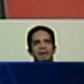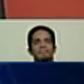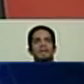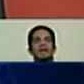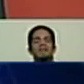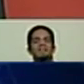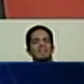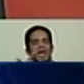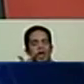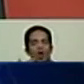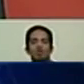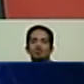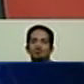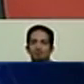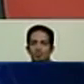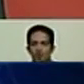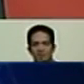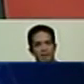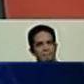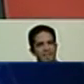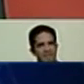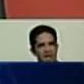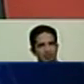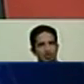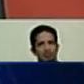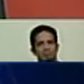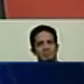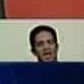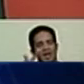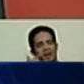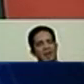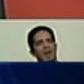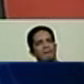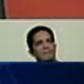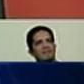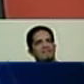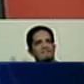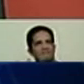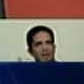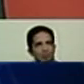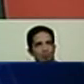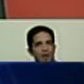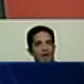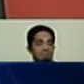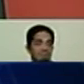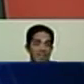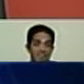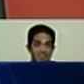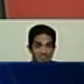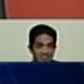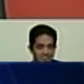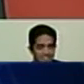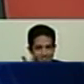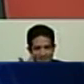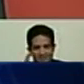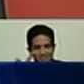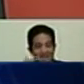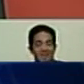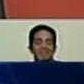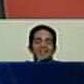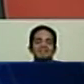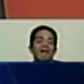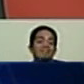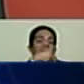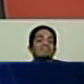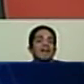de investigación sísmica por parte de la Marina venezolana dentro, y escúchese bien, de la